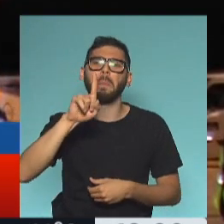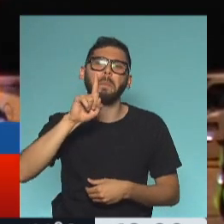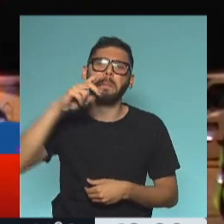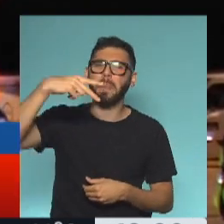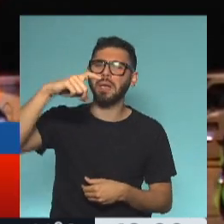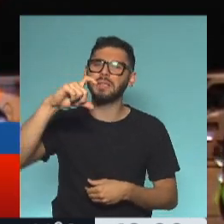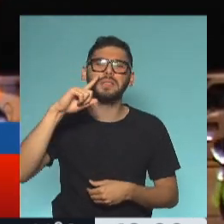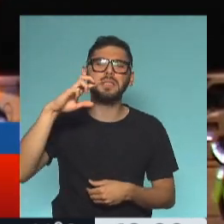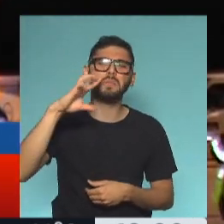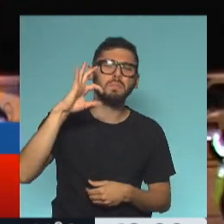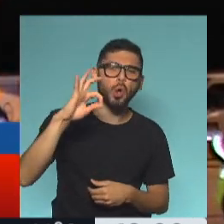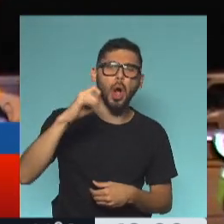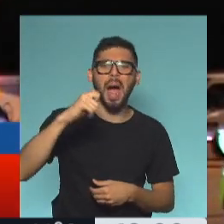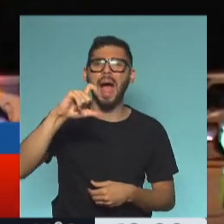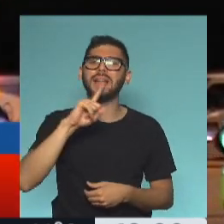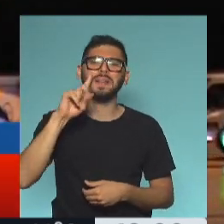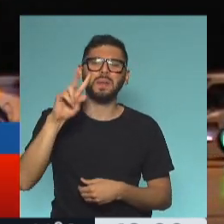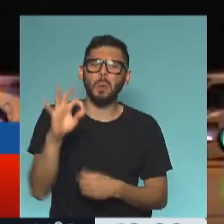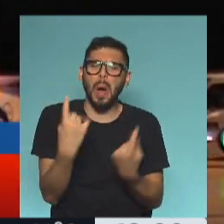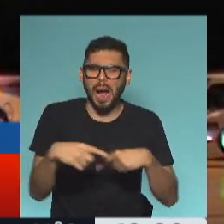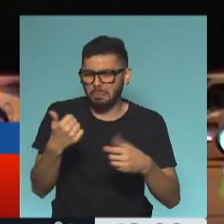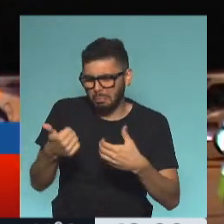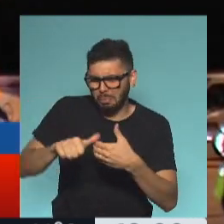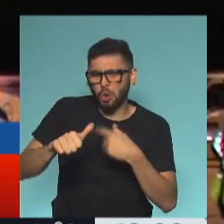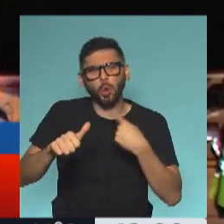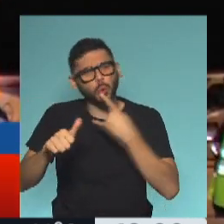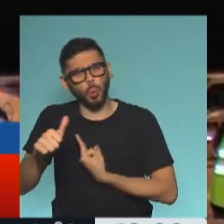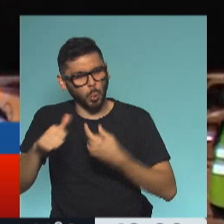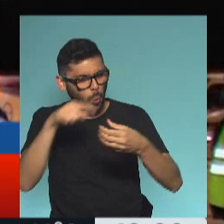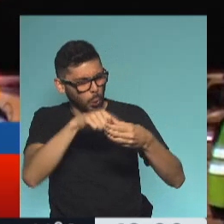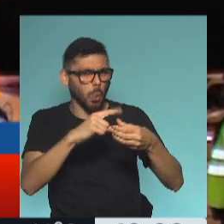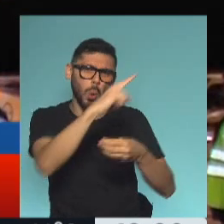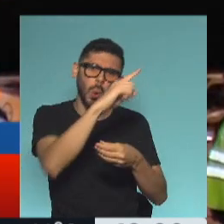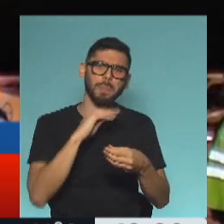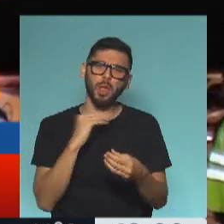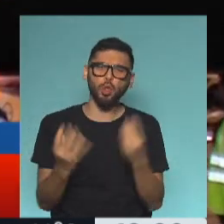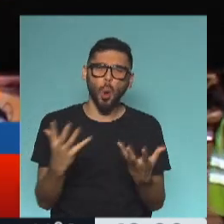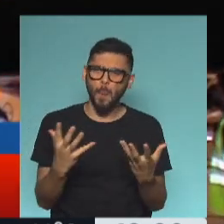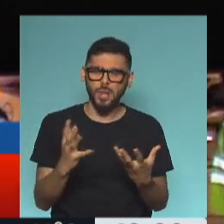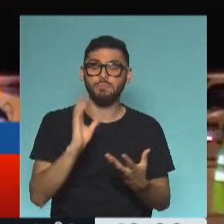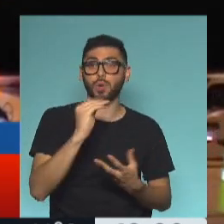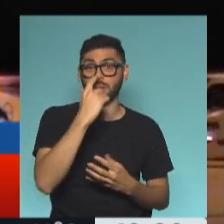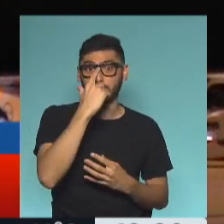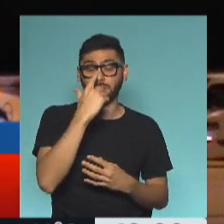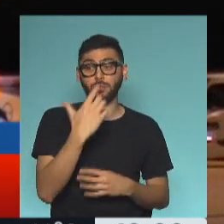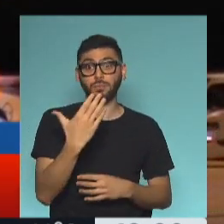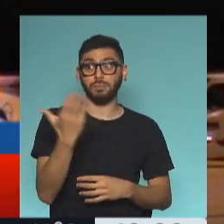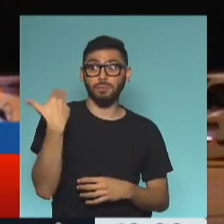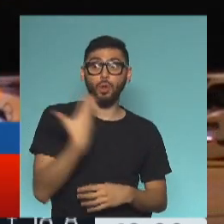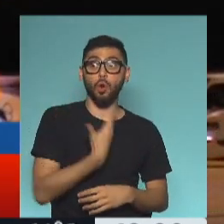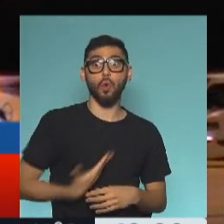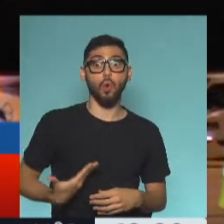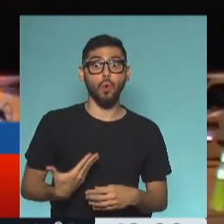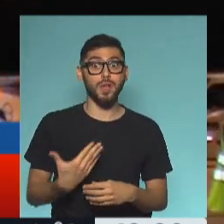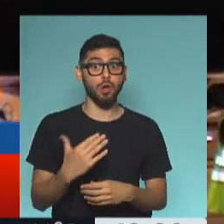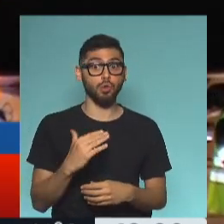parte fundamental de la producción de la vacuna, pero recuerden que en su momento el país, el gobierno había